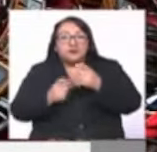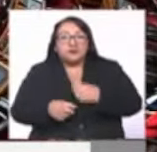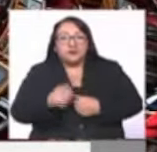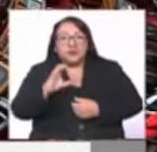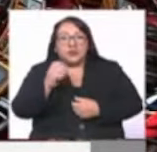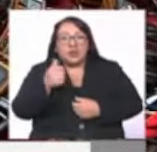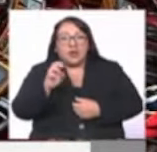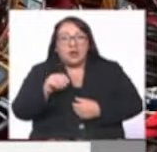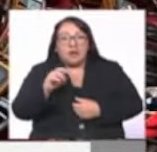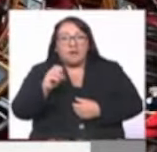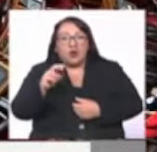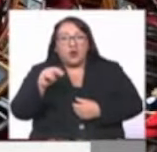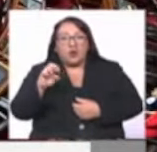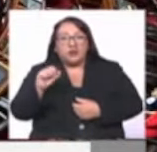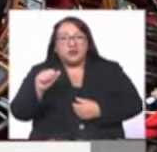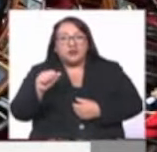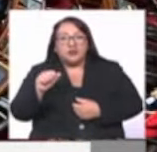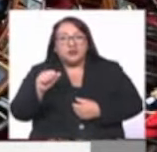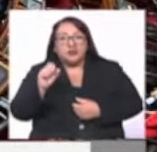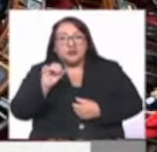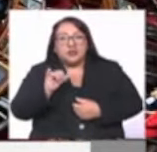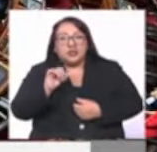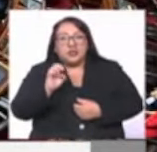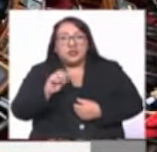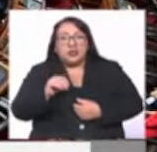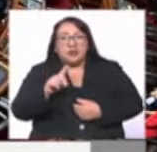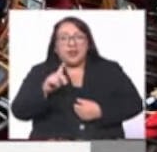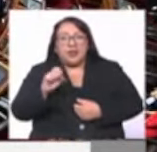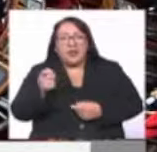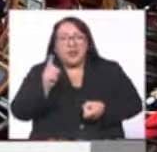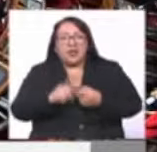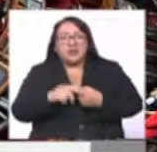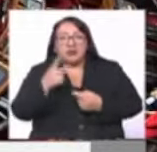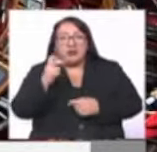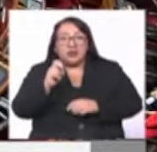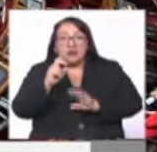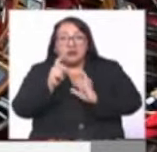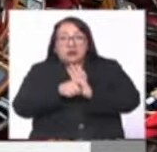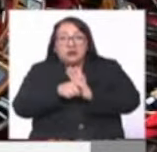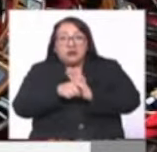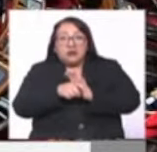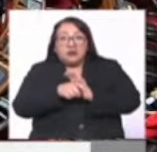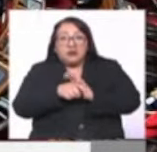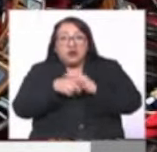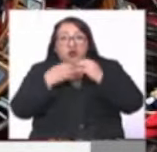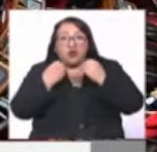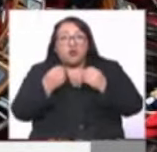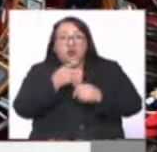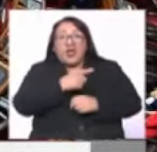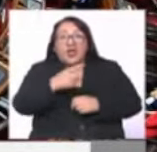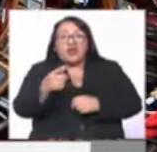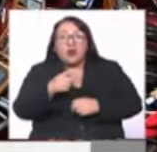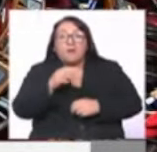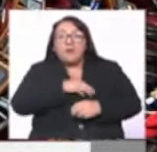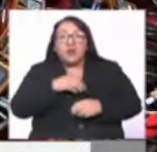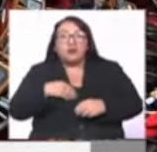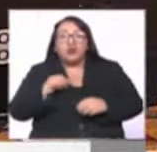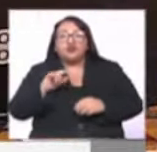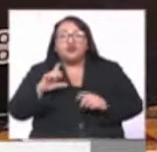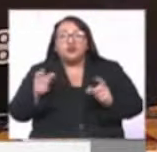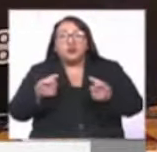camon Soriano y Medina mea hasta por 20 minutos en calidad de miembros de la subcomisión